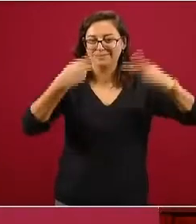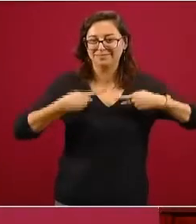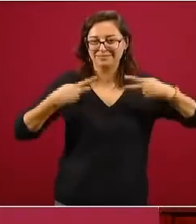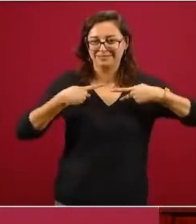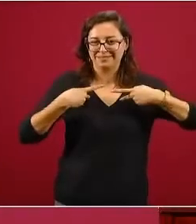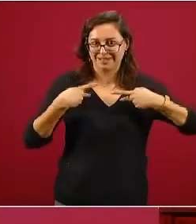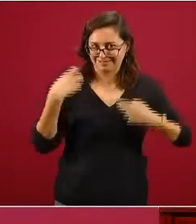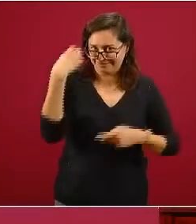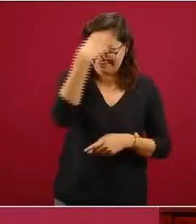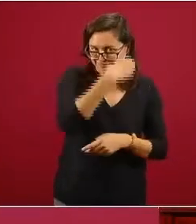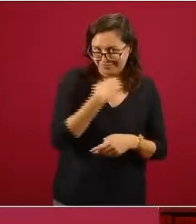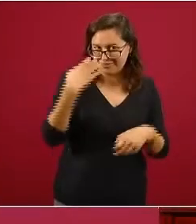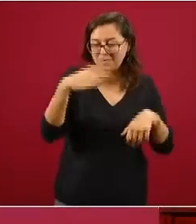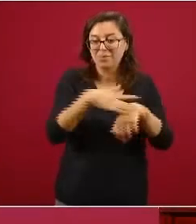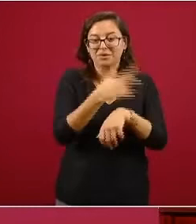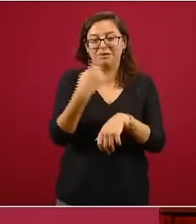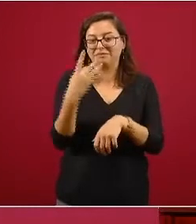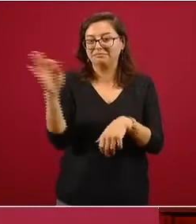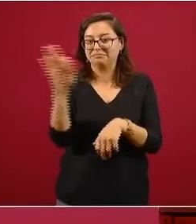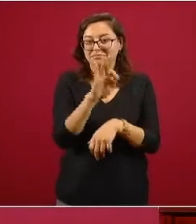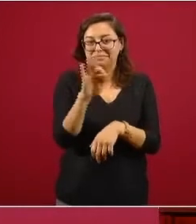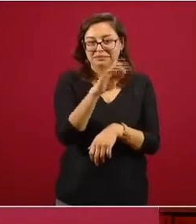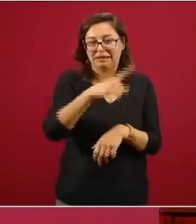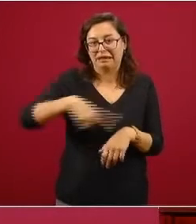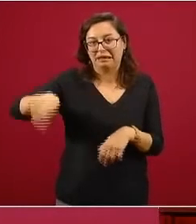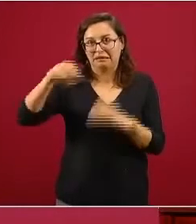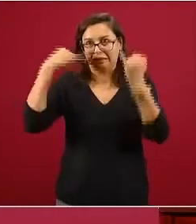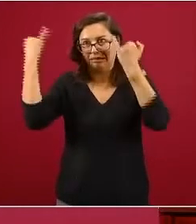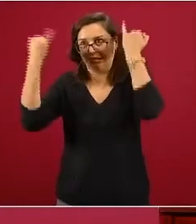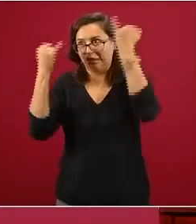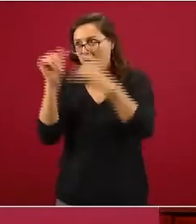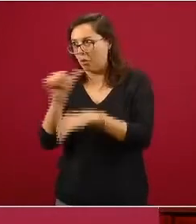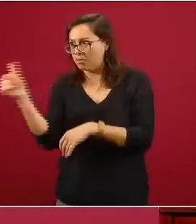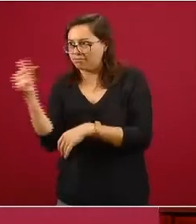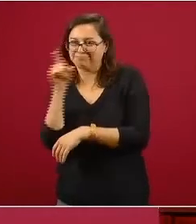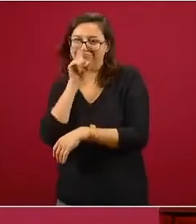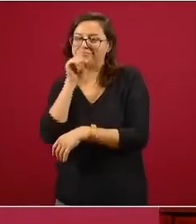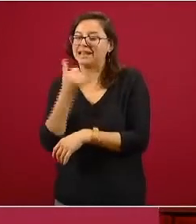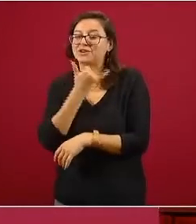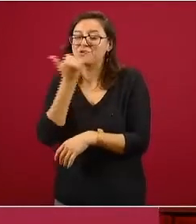es una comparación incorrecta, técnicamente incorrecta.